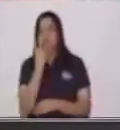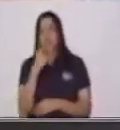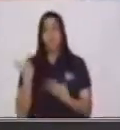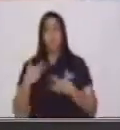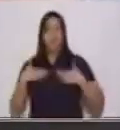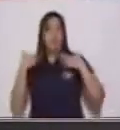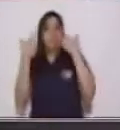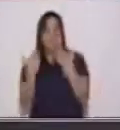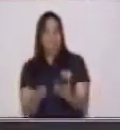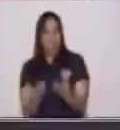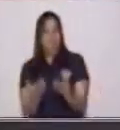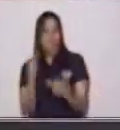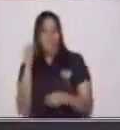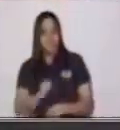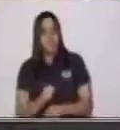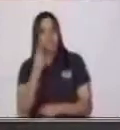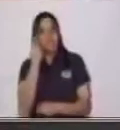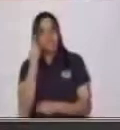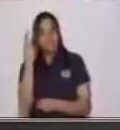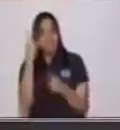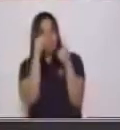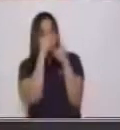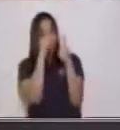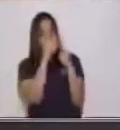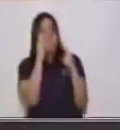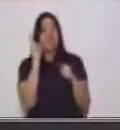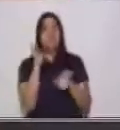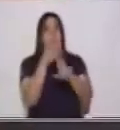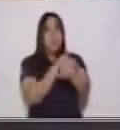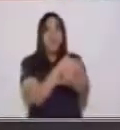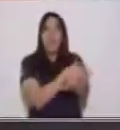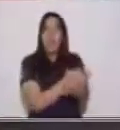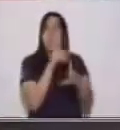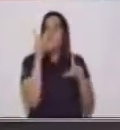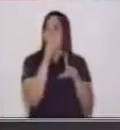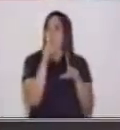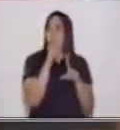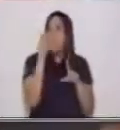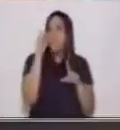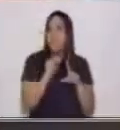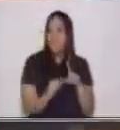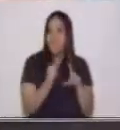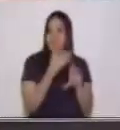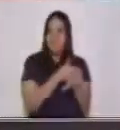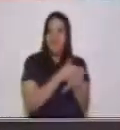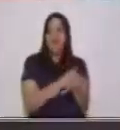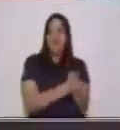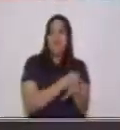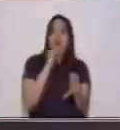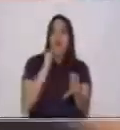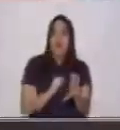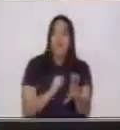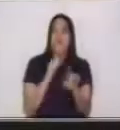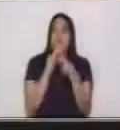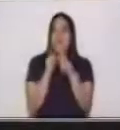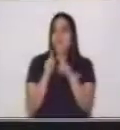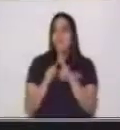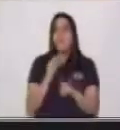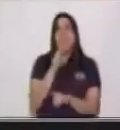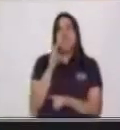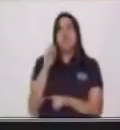obsequio. ¿Sí? Siempre que esté antes de una consonante, recuerda que en el alfabeto hay vocales